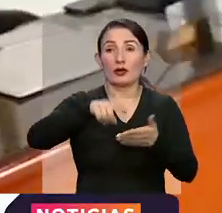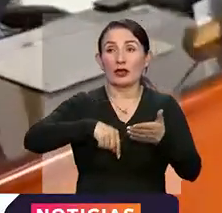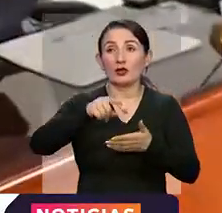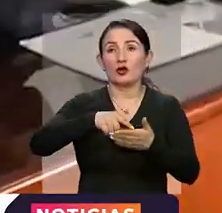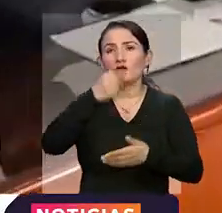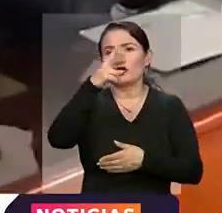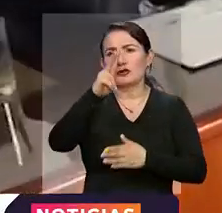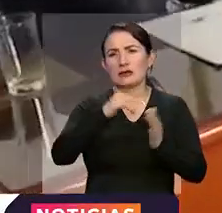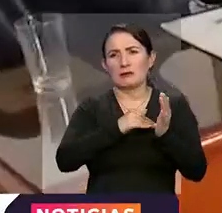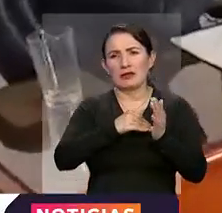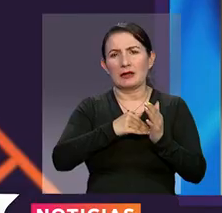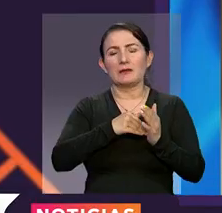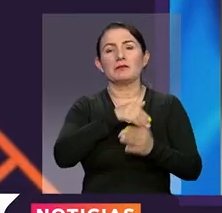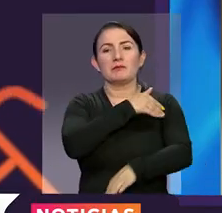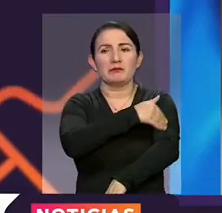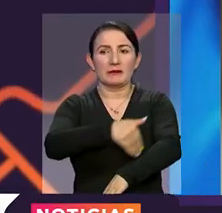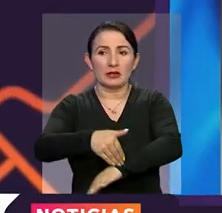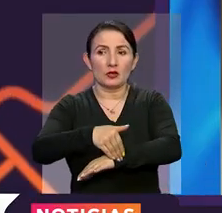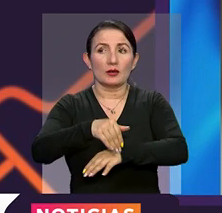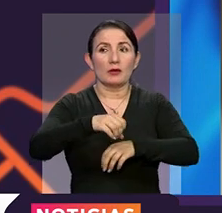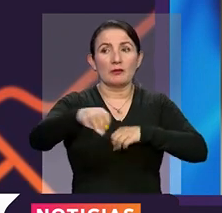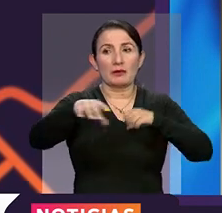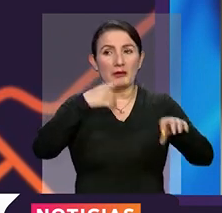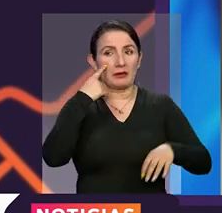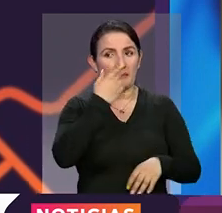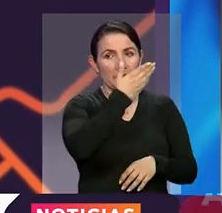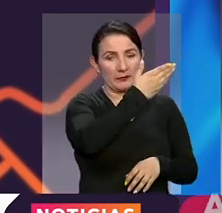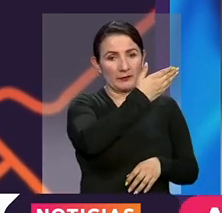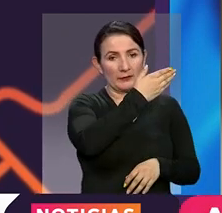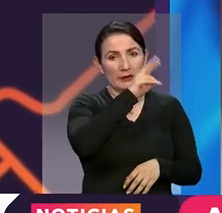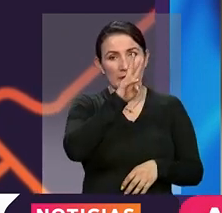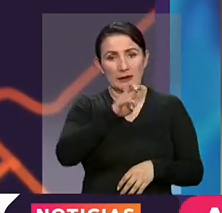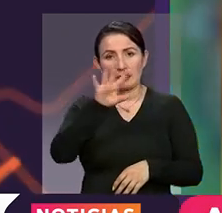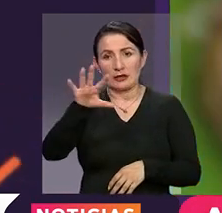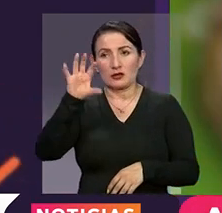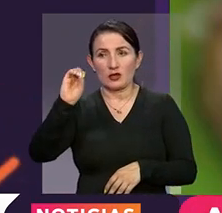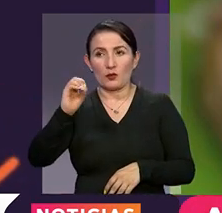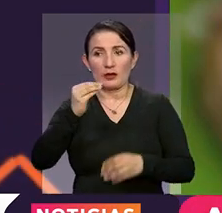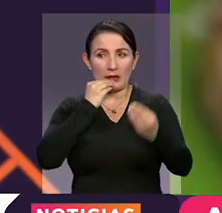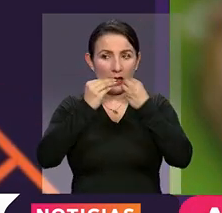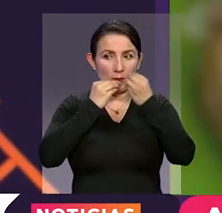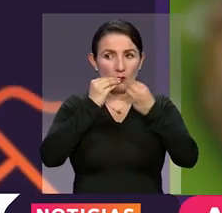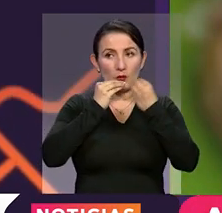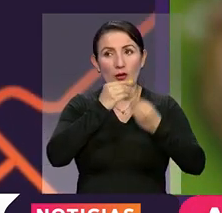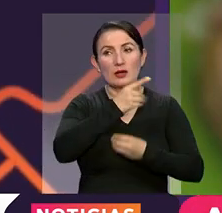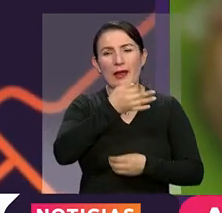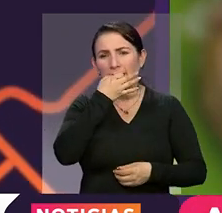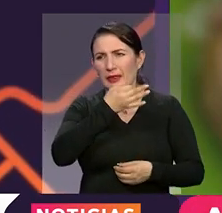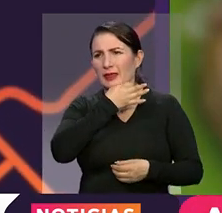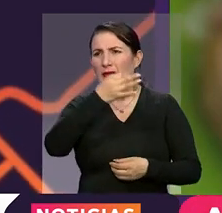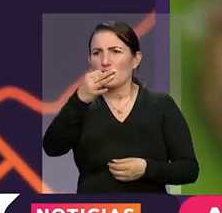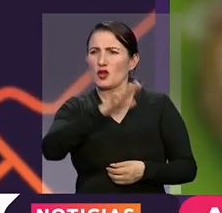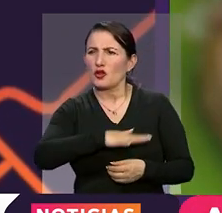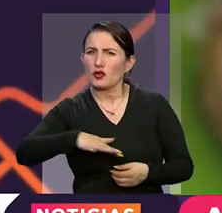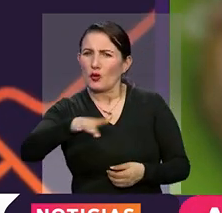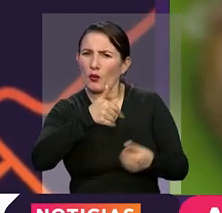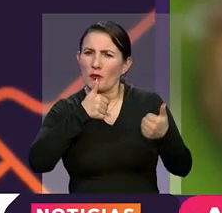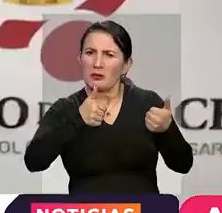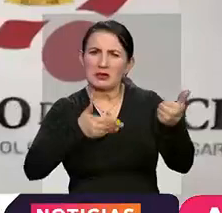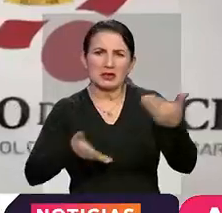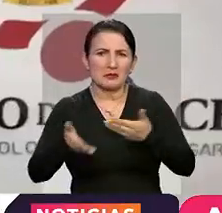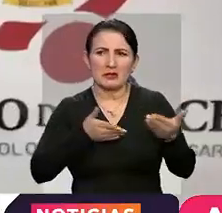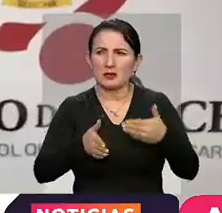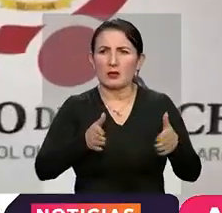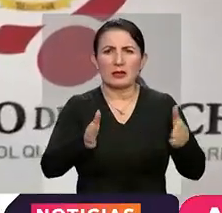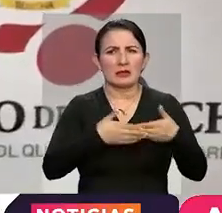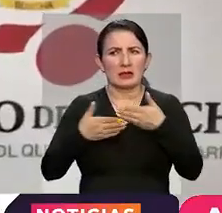cada oferente debe repartir diariamente cerca de 750 almuerzos. Sin embargo, denuncian que no todos están prestando el servicio.